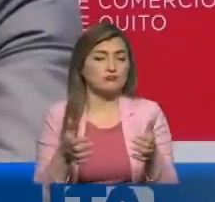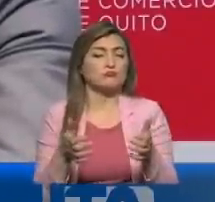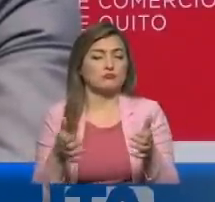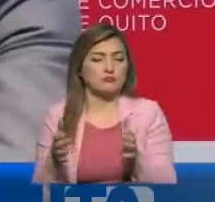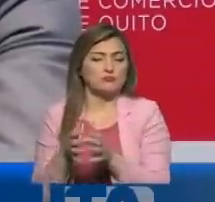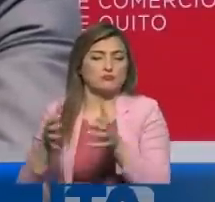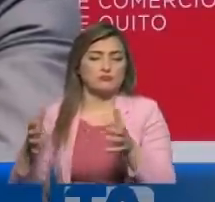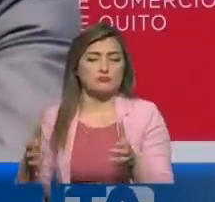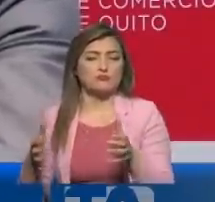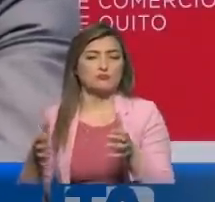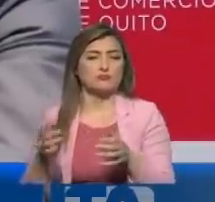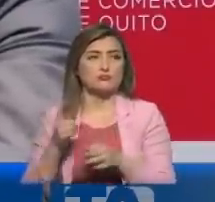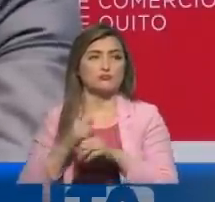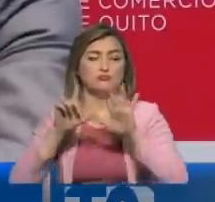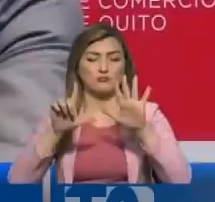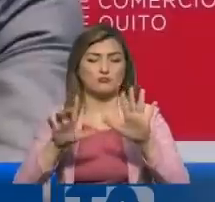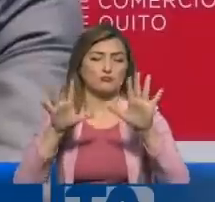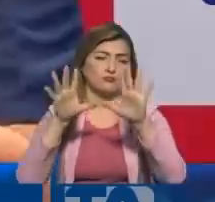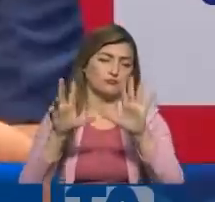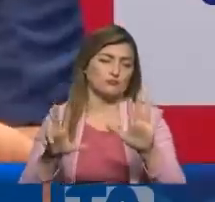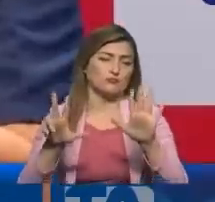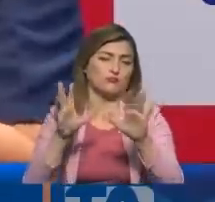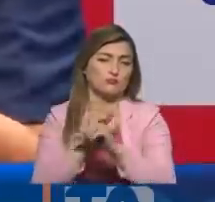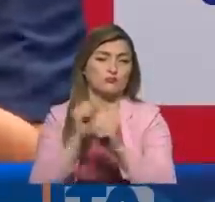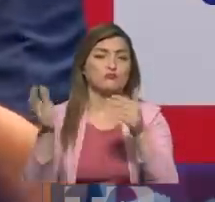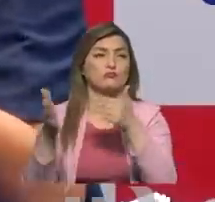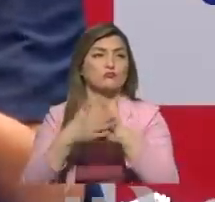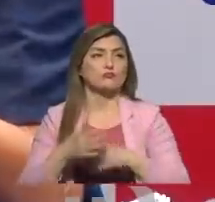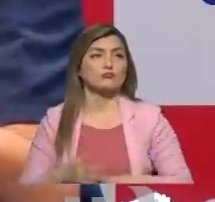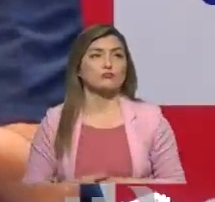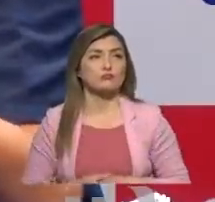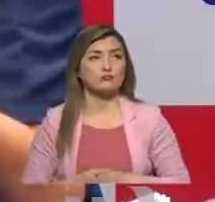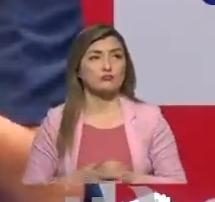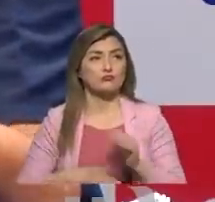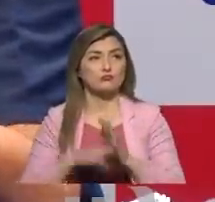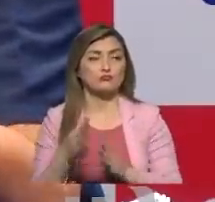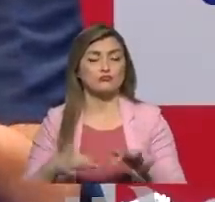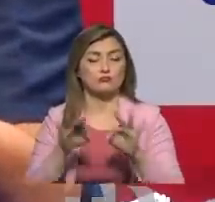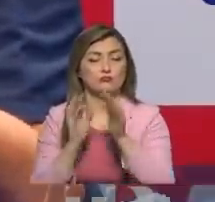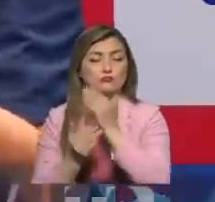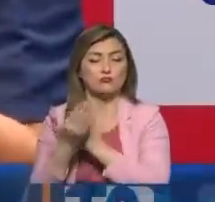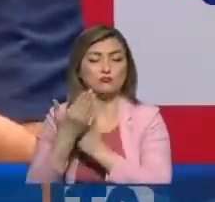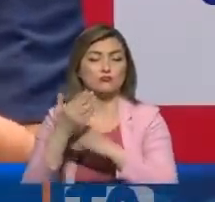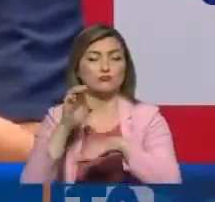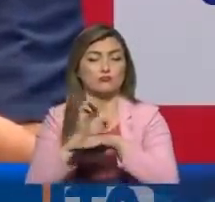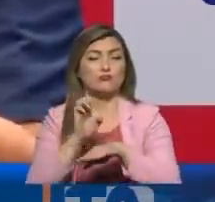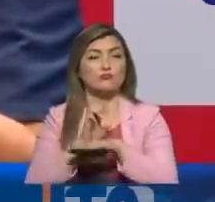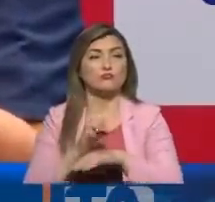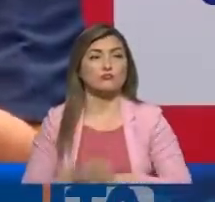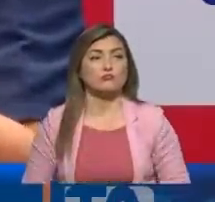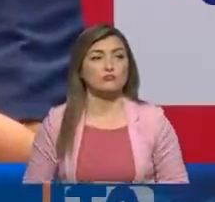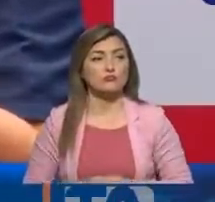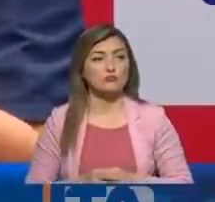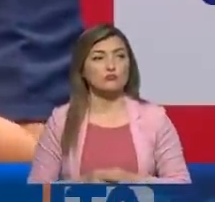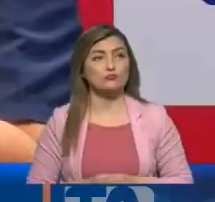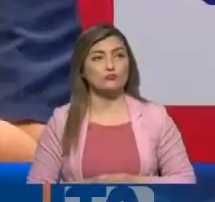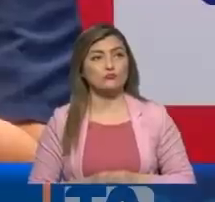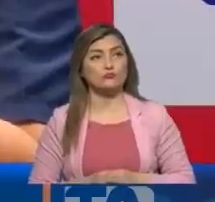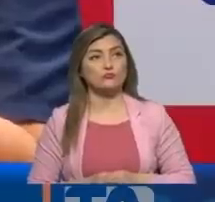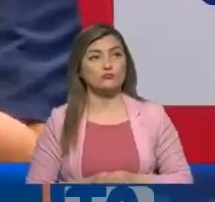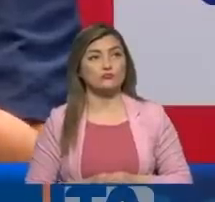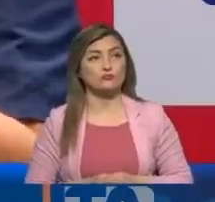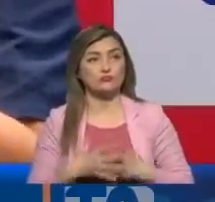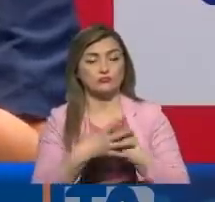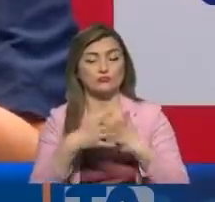mantenga el toque de queda a partir de las 7, 8 de la noche. Este momento es histórico en el país y probablemente va a trascender a